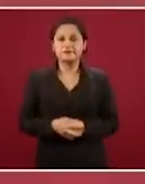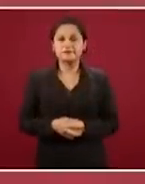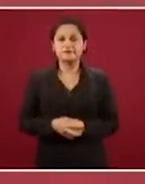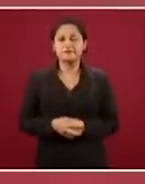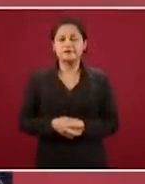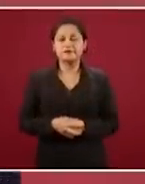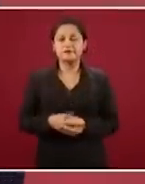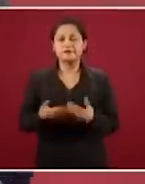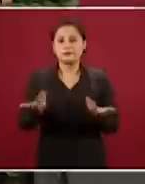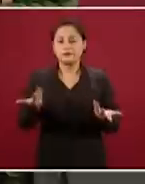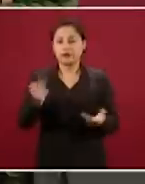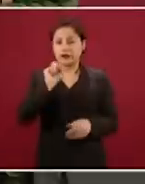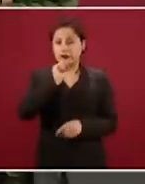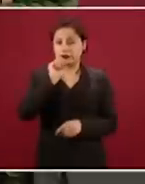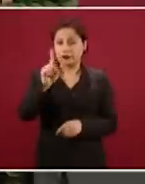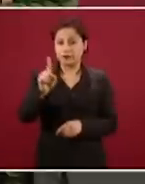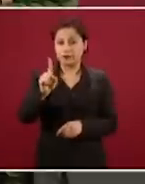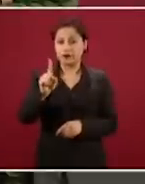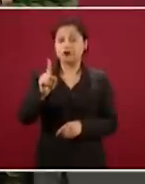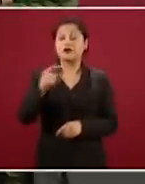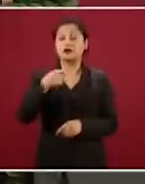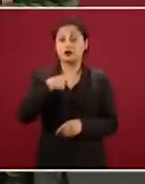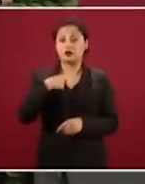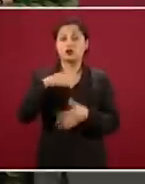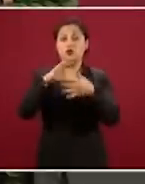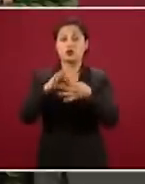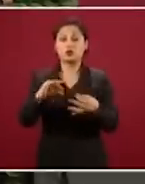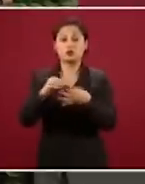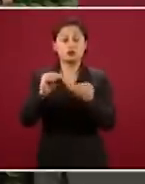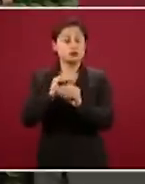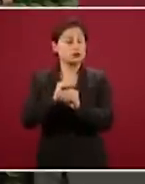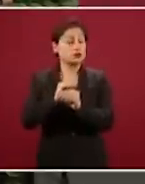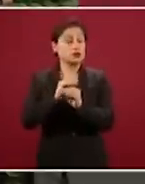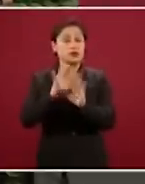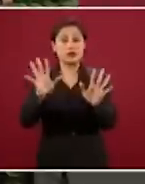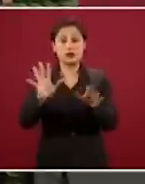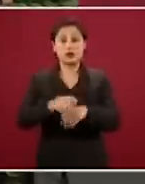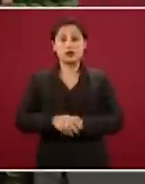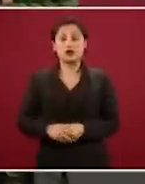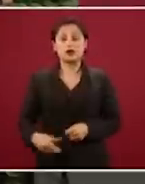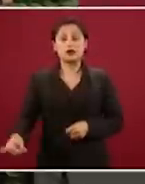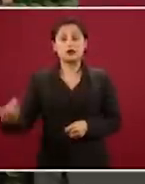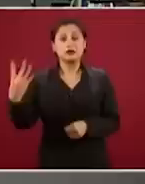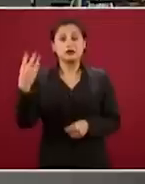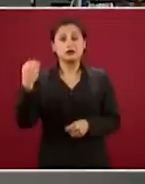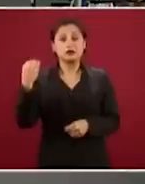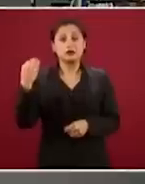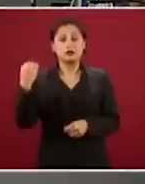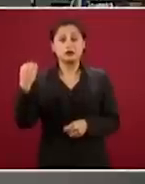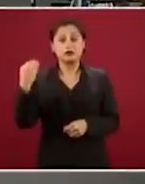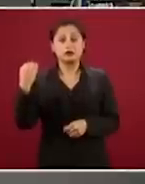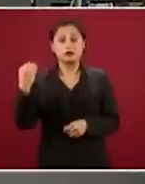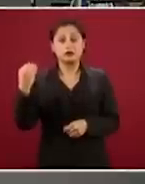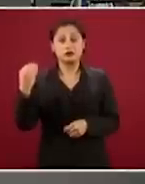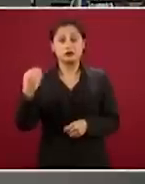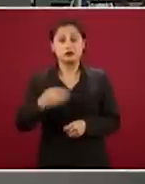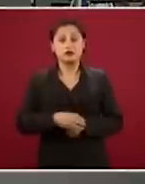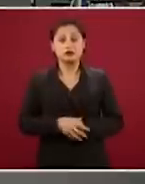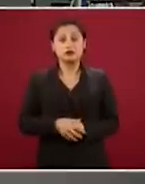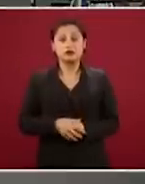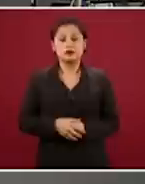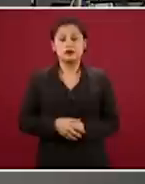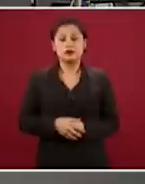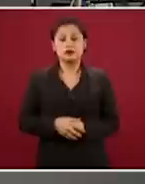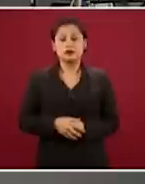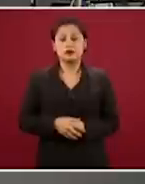aclarar muy bien, ¿sí?, de que… ¿Un día podemos hablar concretamente? O sea, si entendemos el tema…